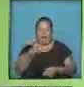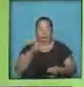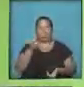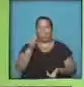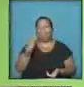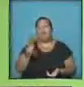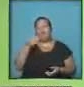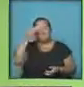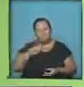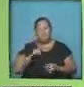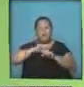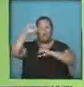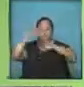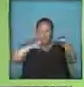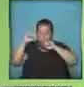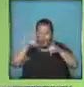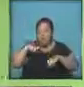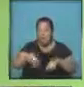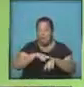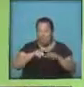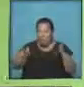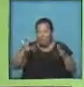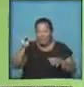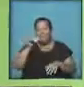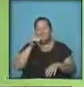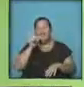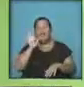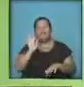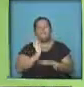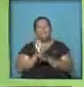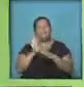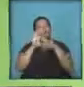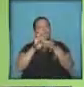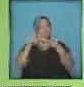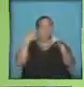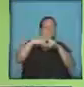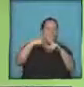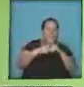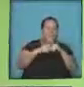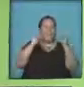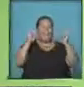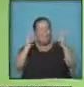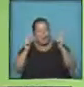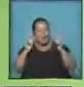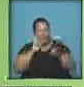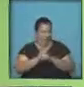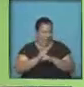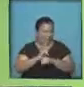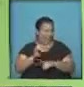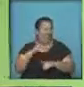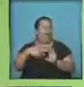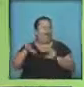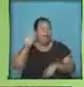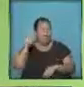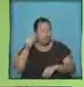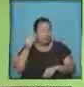Porque puntualmente la pirotecnia, especialmente en esta época, pareciera ser que está relacionado con lo festivo, con el divertimento, y en realidad muchas